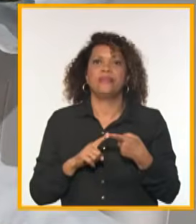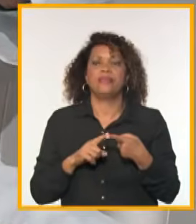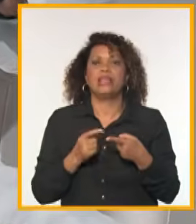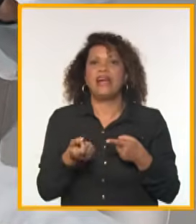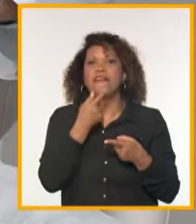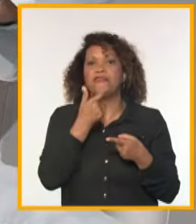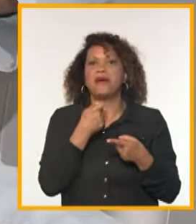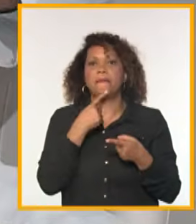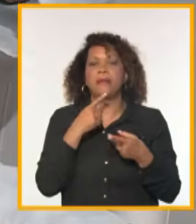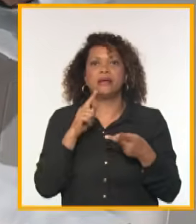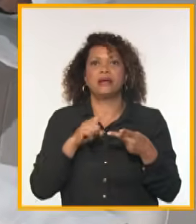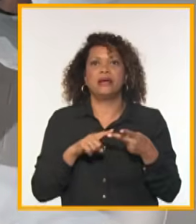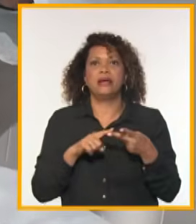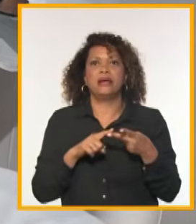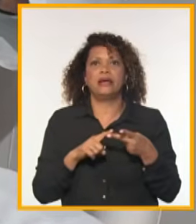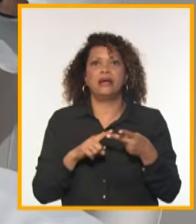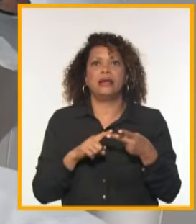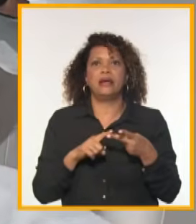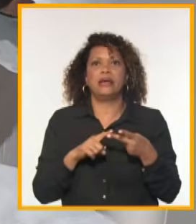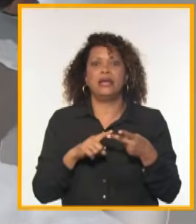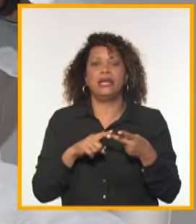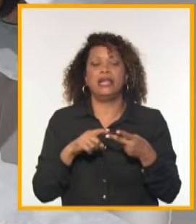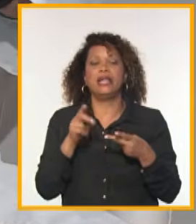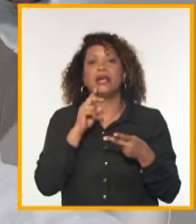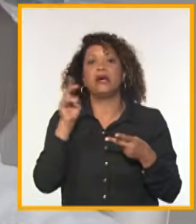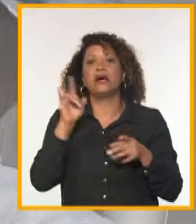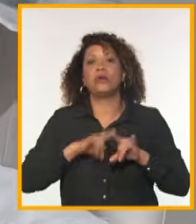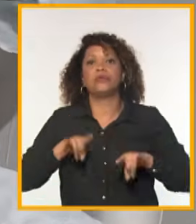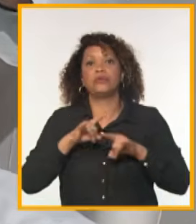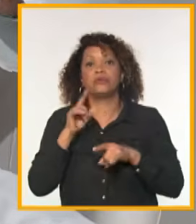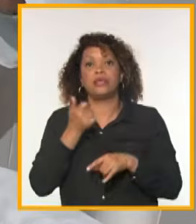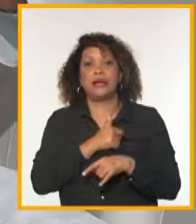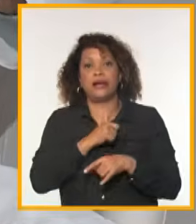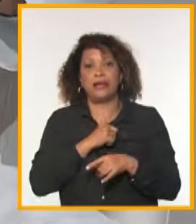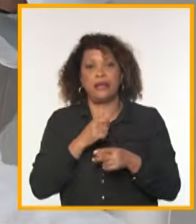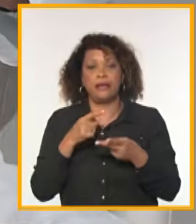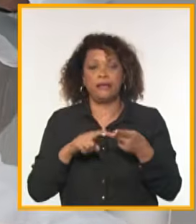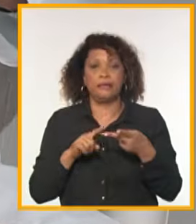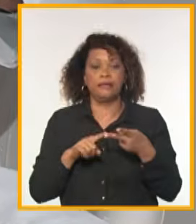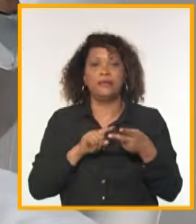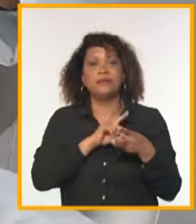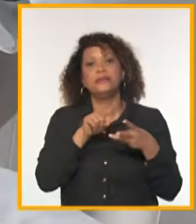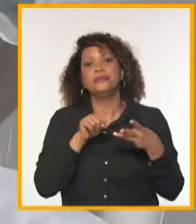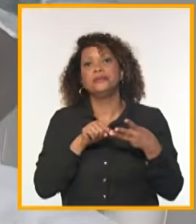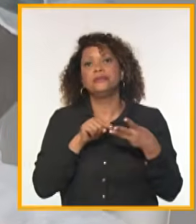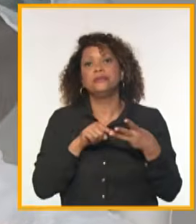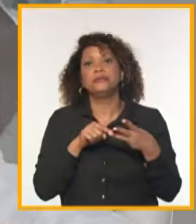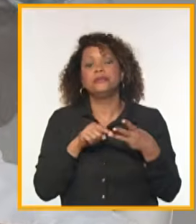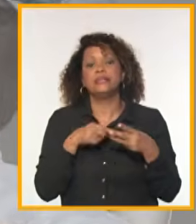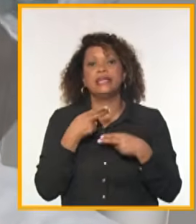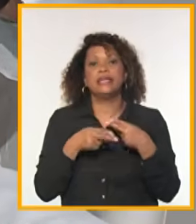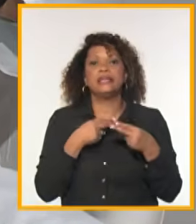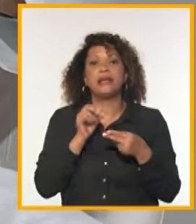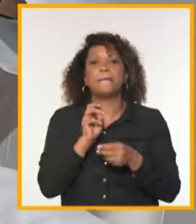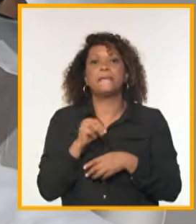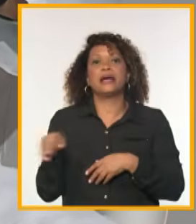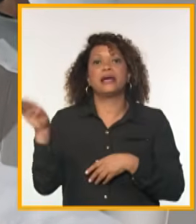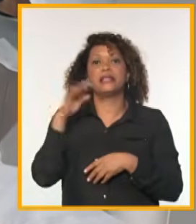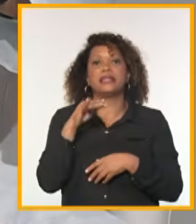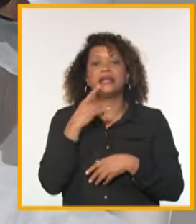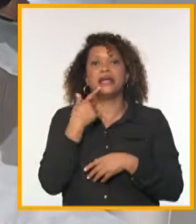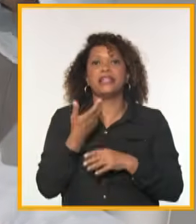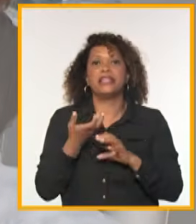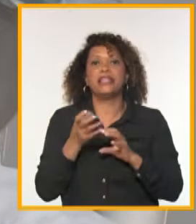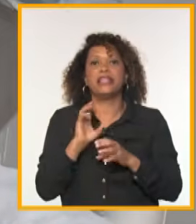Farmacología clínica, que la hice en la Universidad de McGill en Montreal, Canadá. Después de eso hice una maestría en infectología,